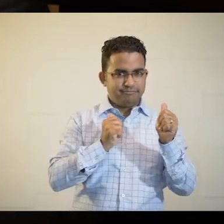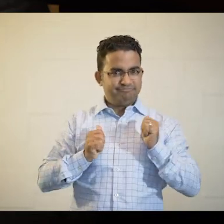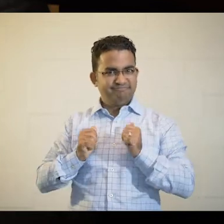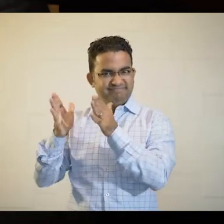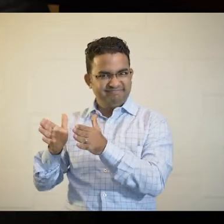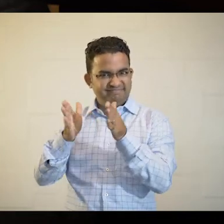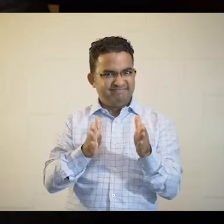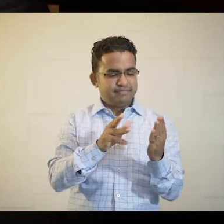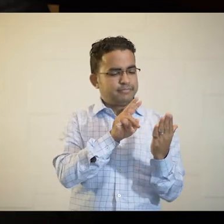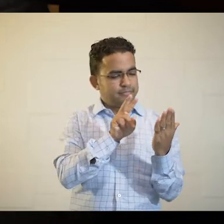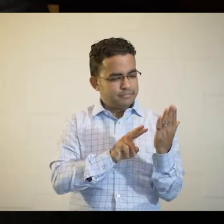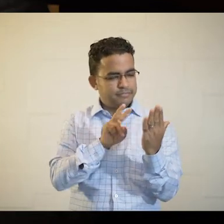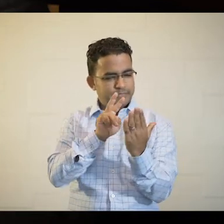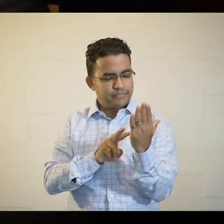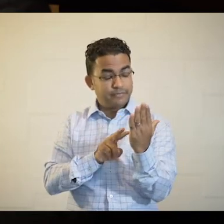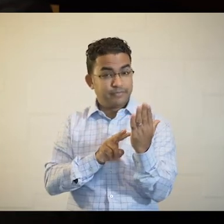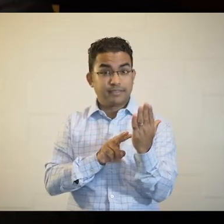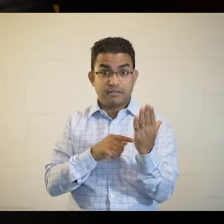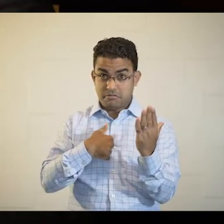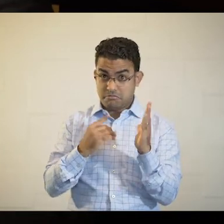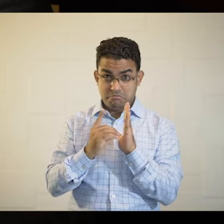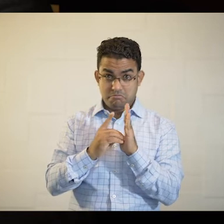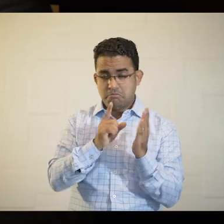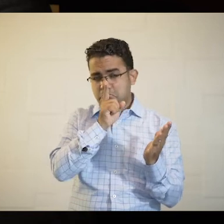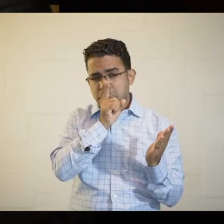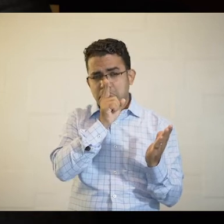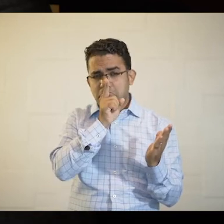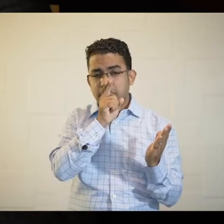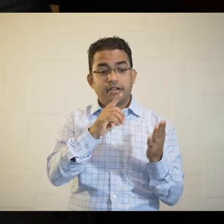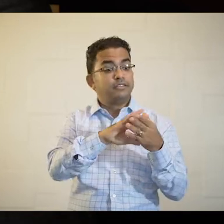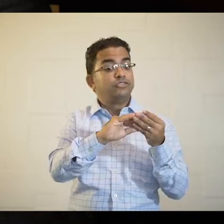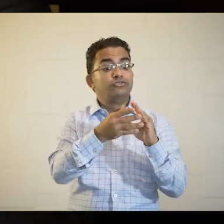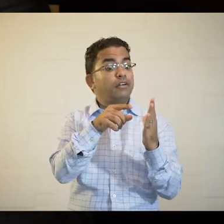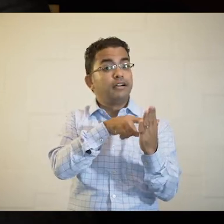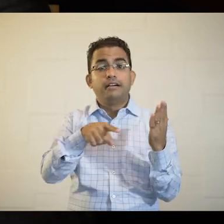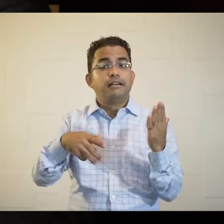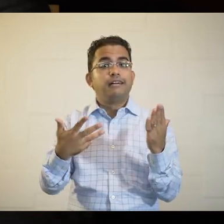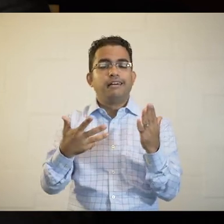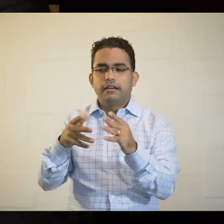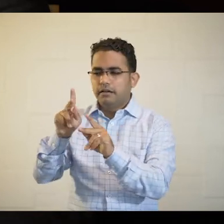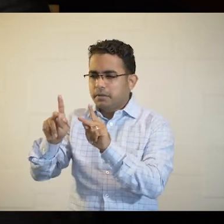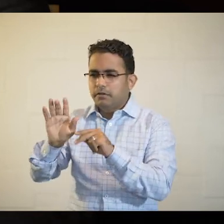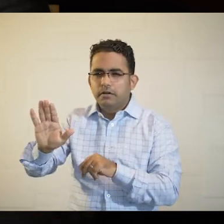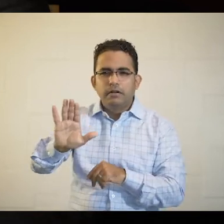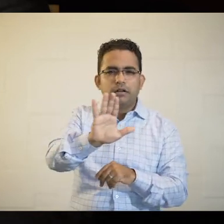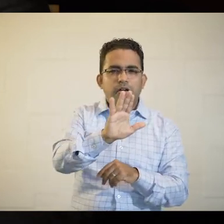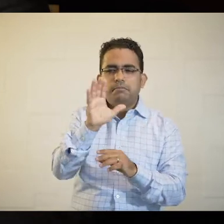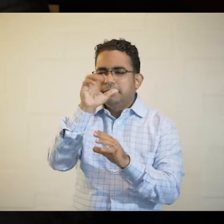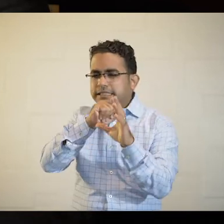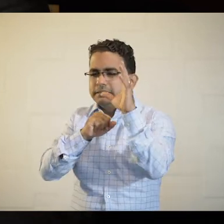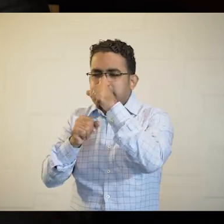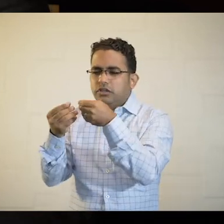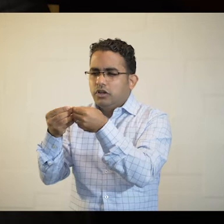con algún tipo de discapacidad. Son historias de personas que han sufrido pérdidas. Y tú, y